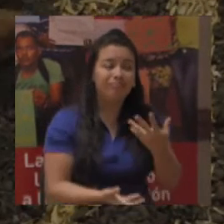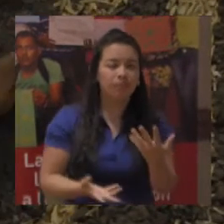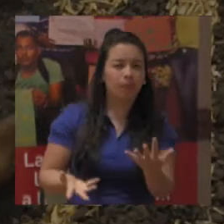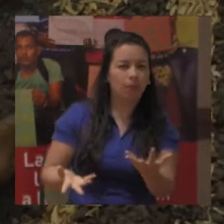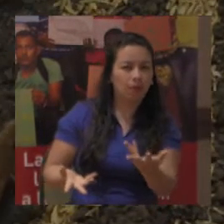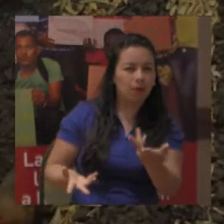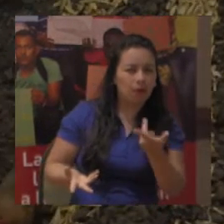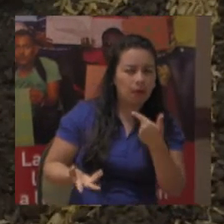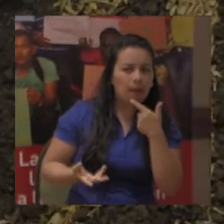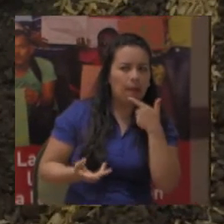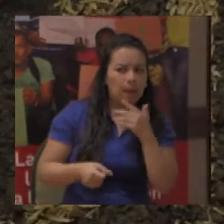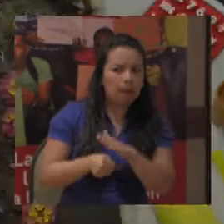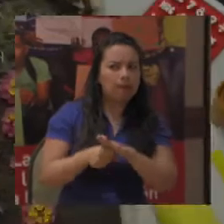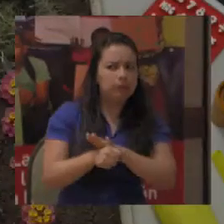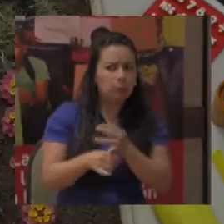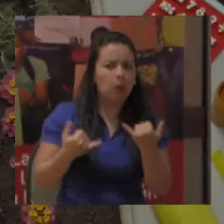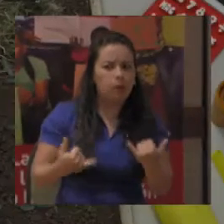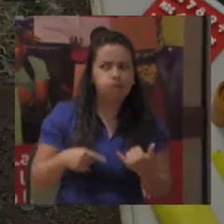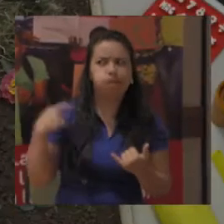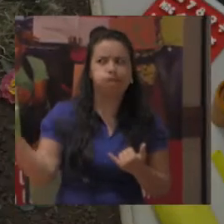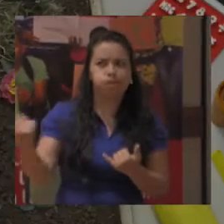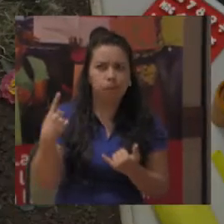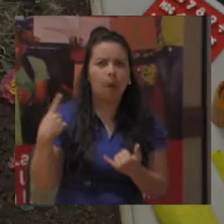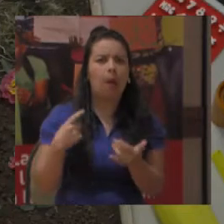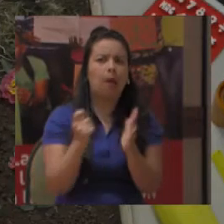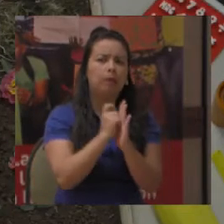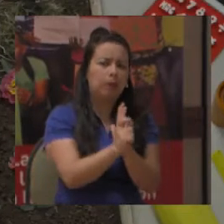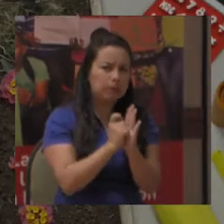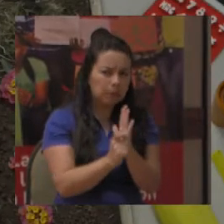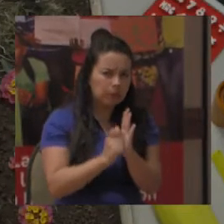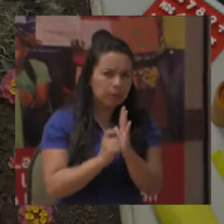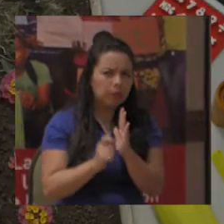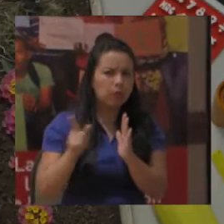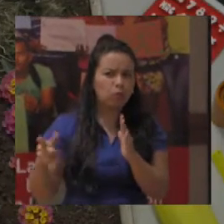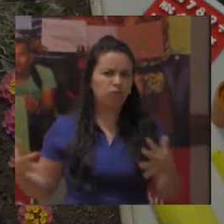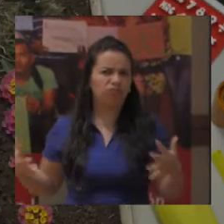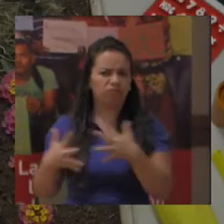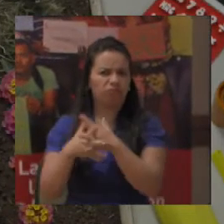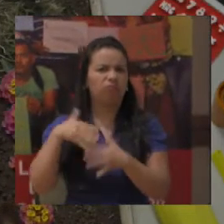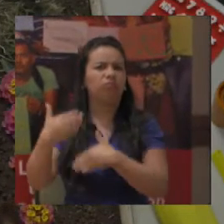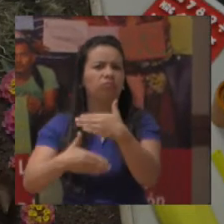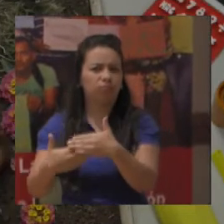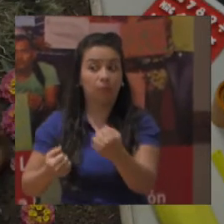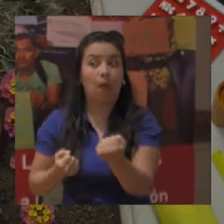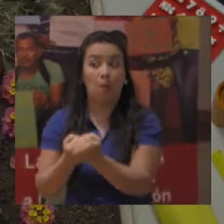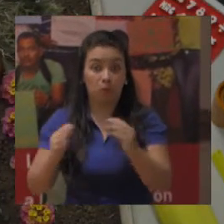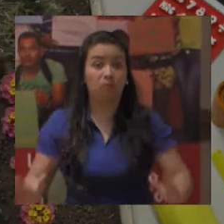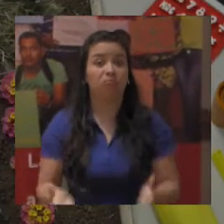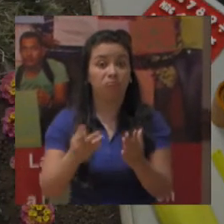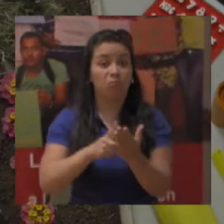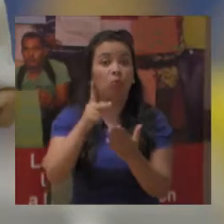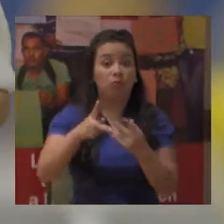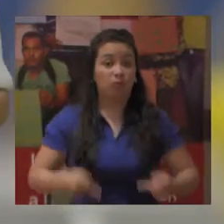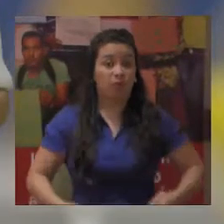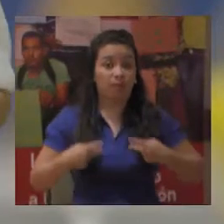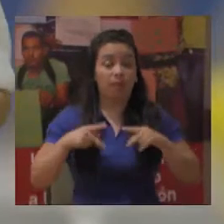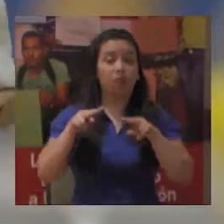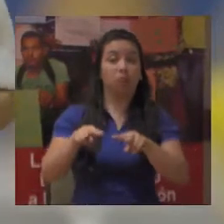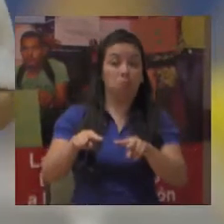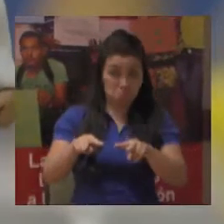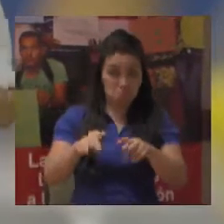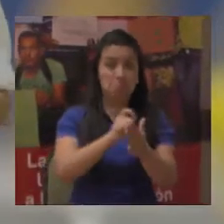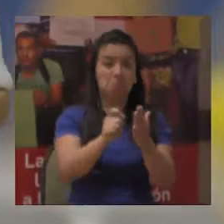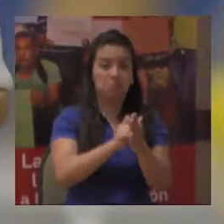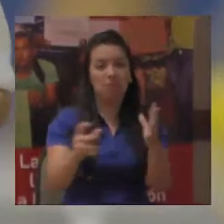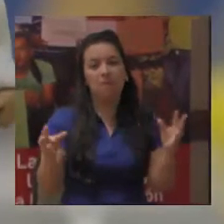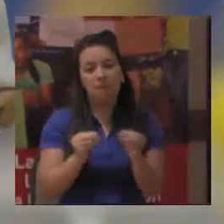más a fondo su situación actual y la forma en que el proceso de reintegración ha contribuido con su nuevo proyecto de vida. Además,